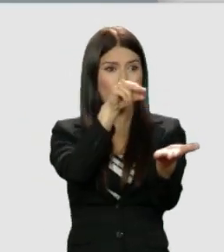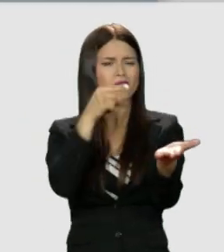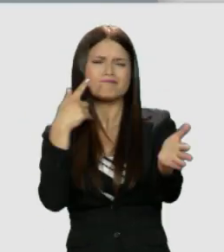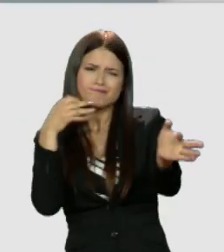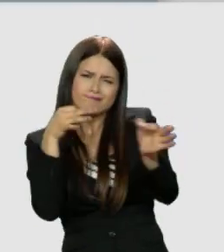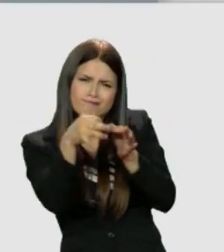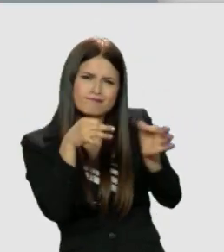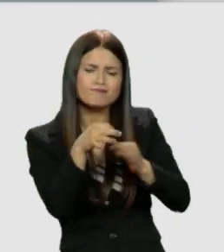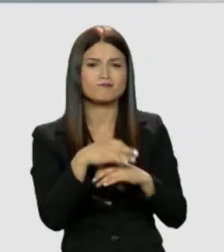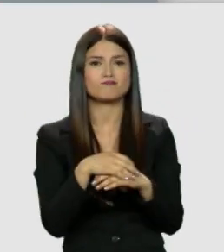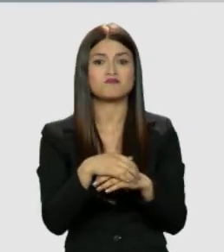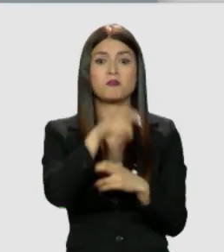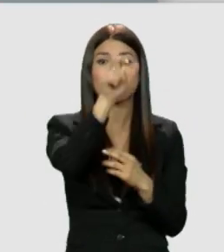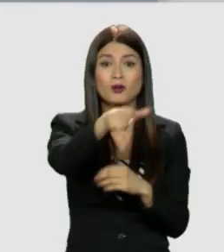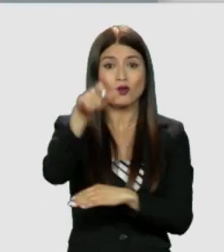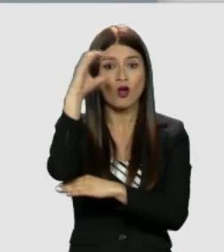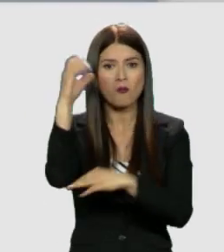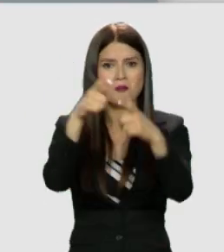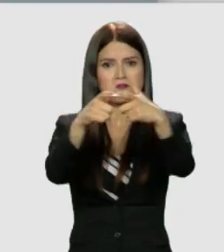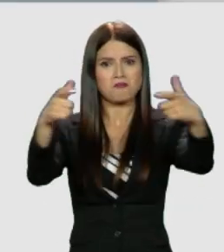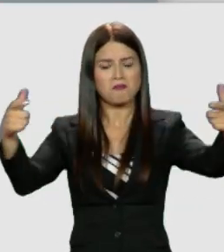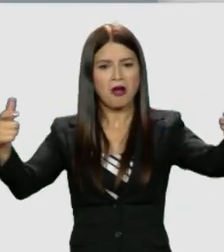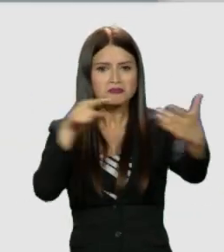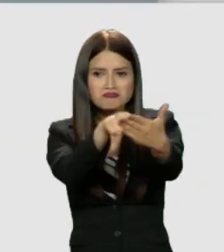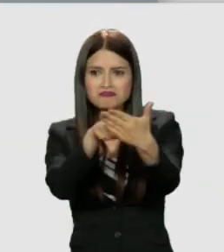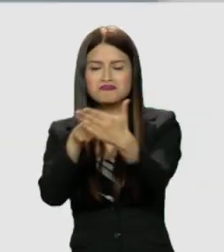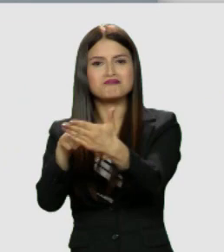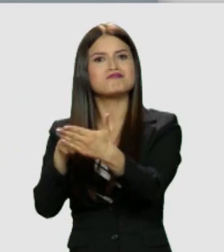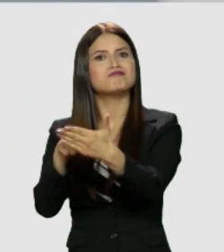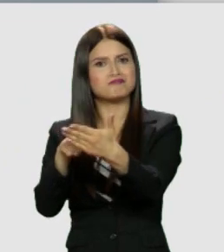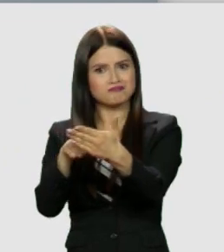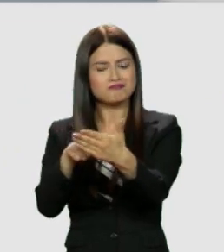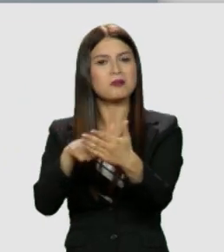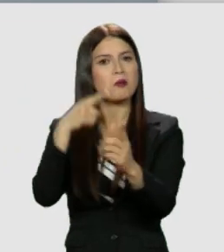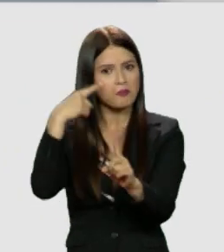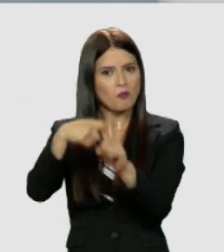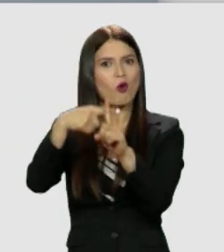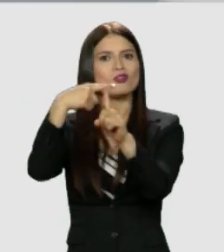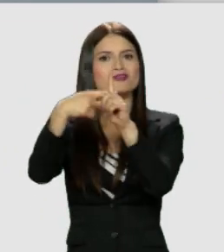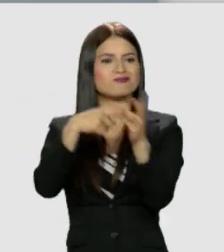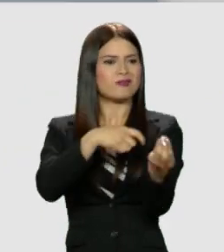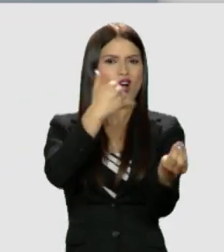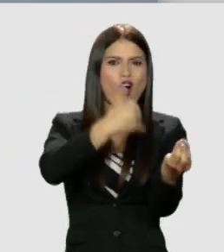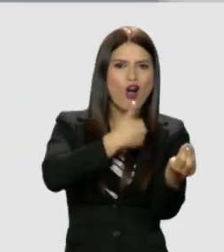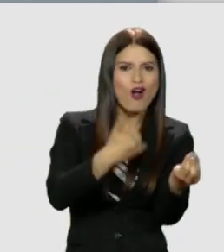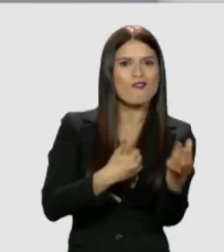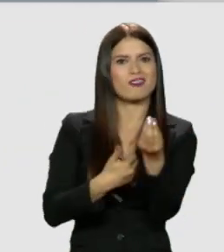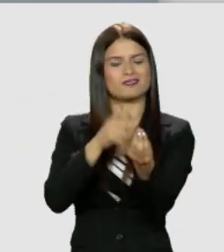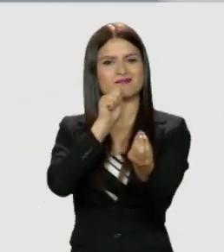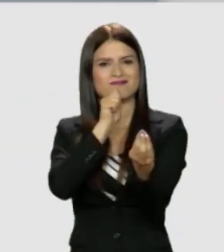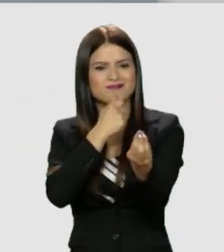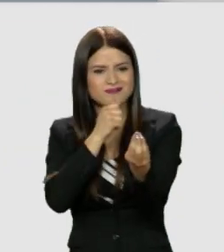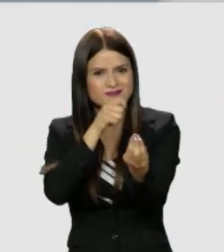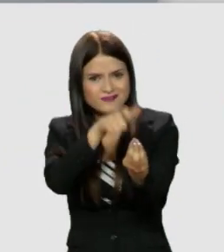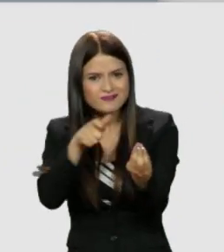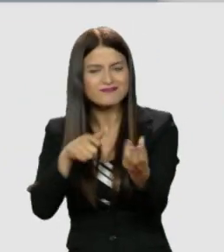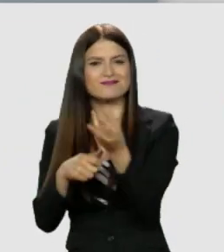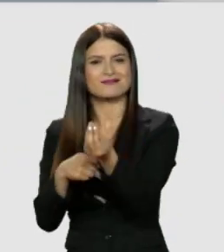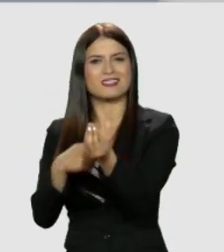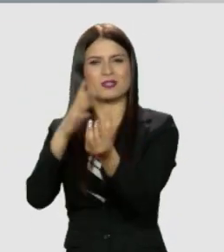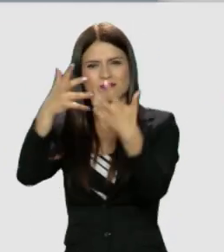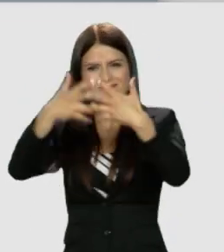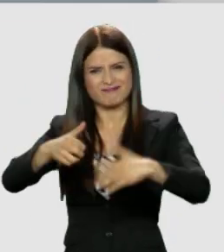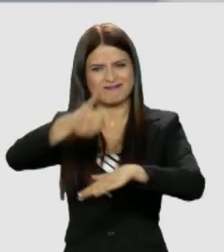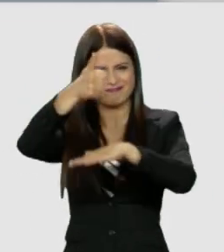colombianos ha sido muy positiva los jóvenes las víctimas los empresarios recibid de Rosario